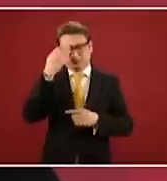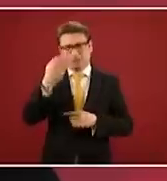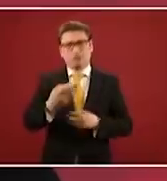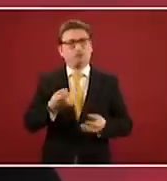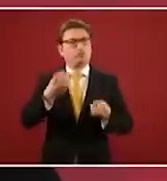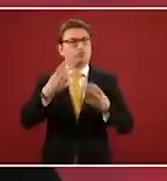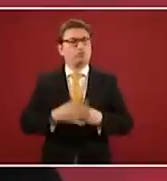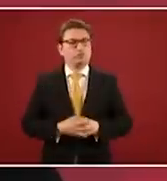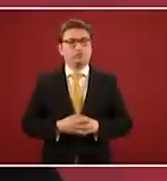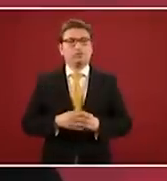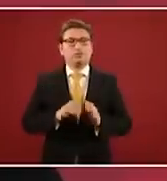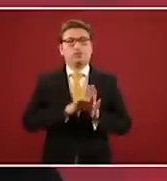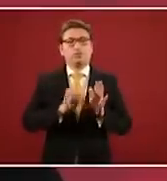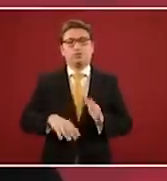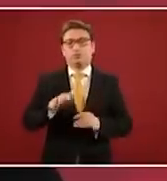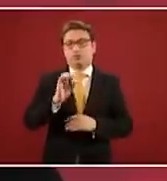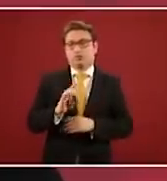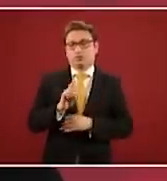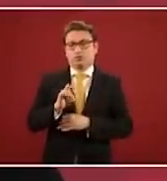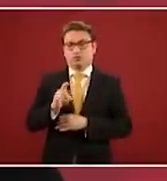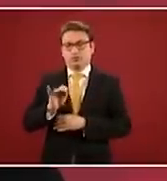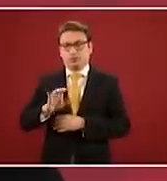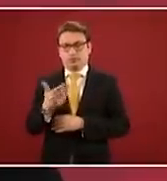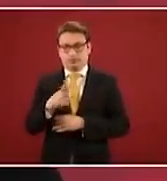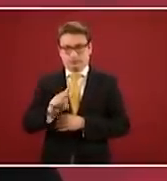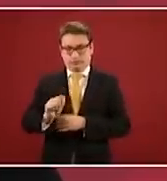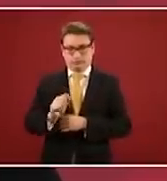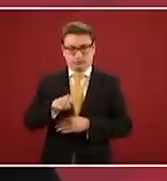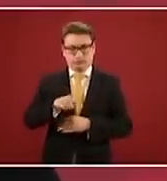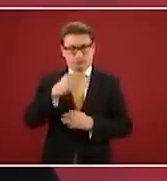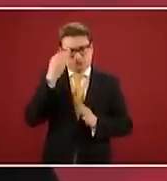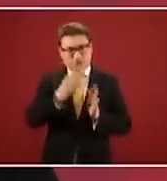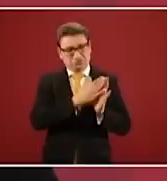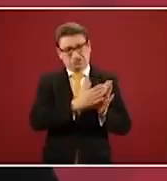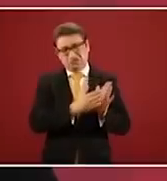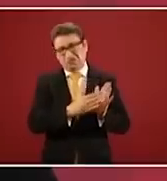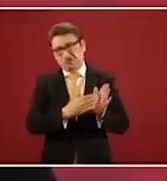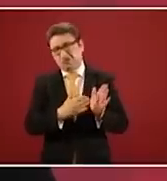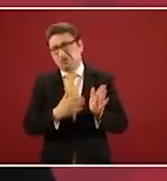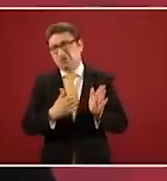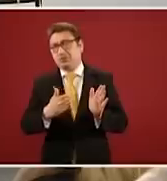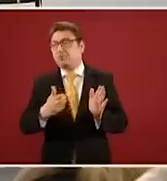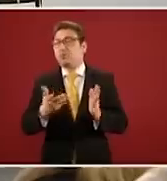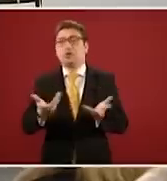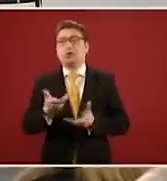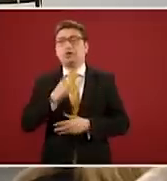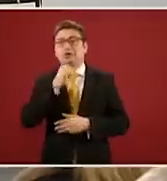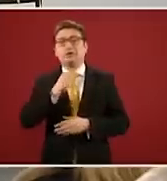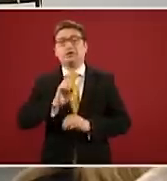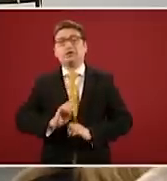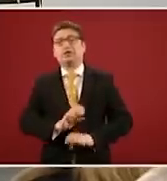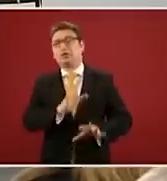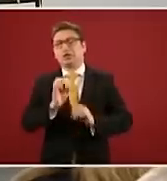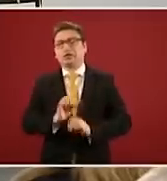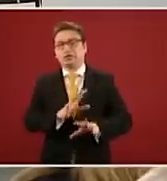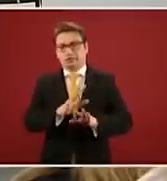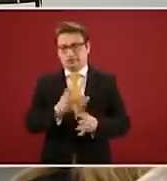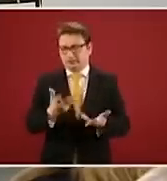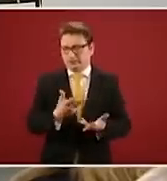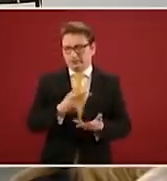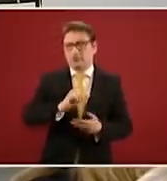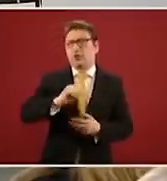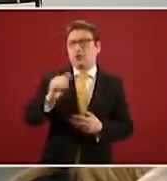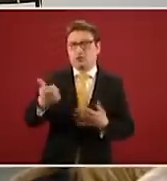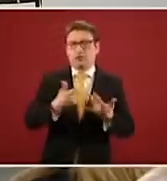el caso de Odebrecht sin que se actuara? Y así muchos otros,